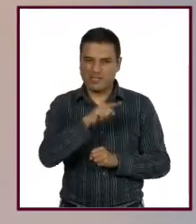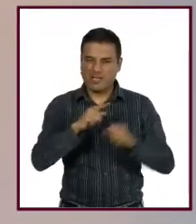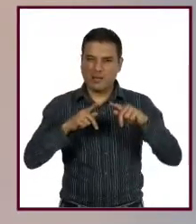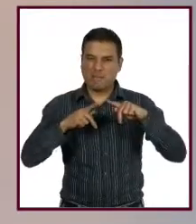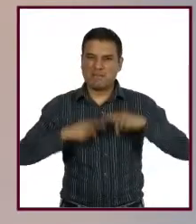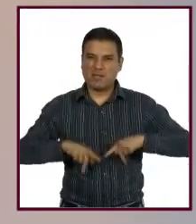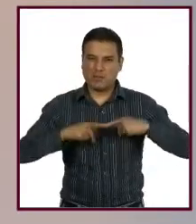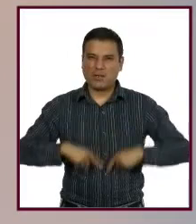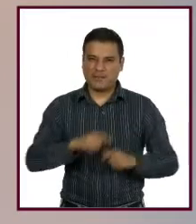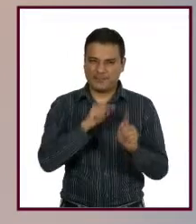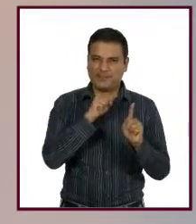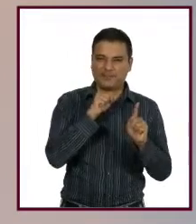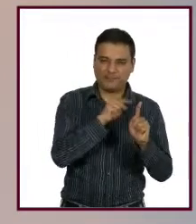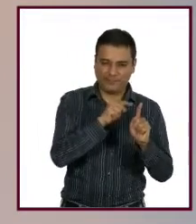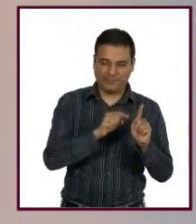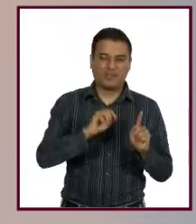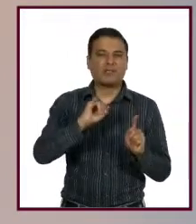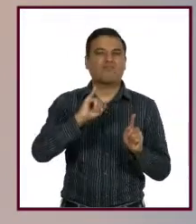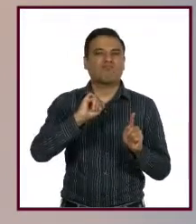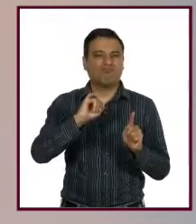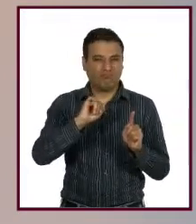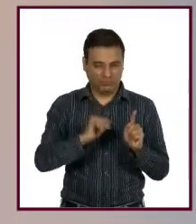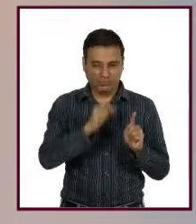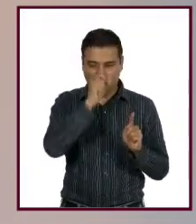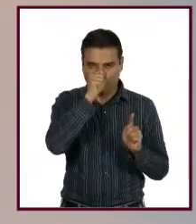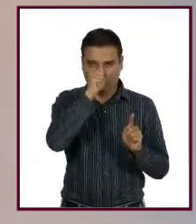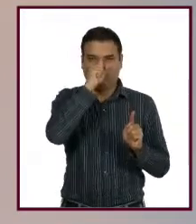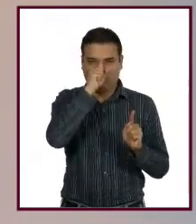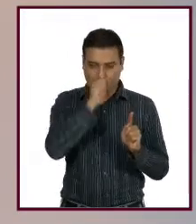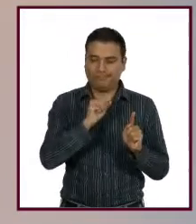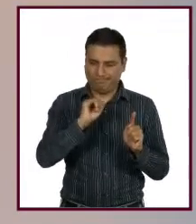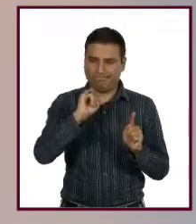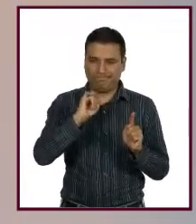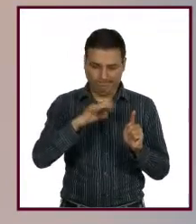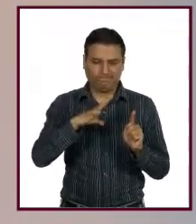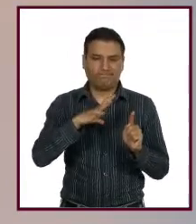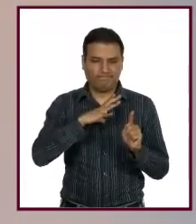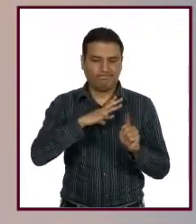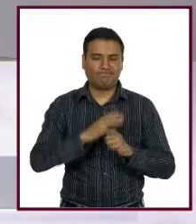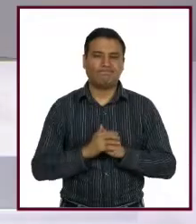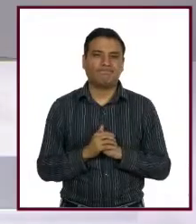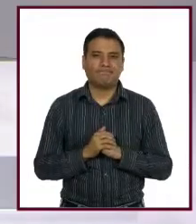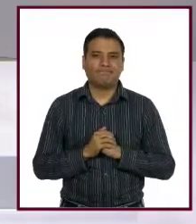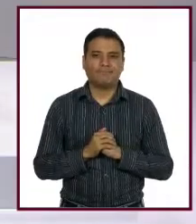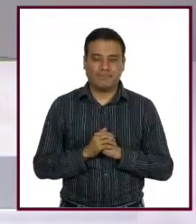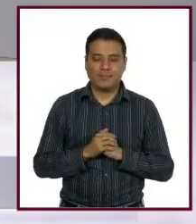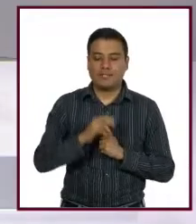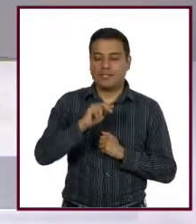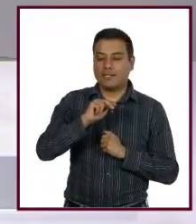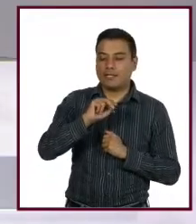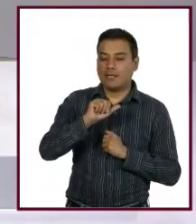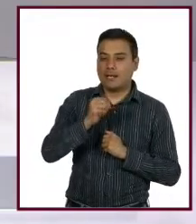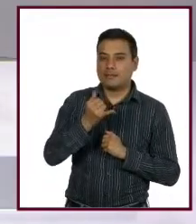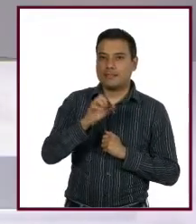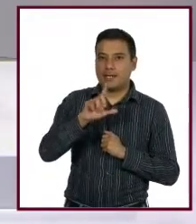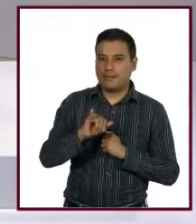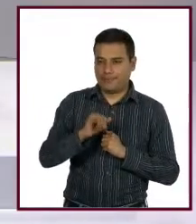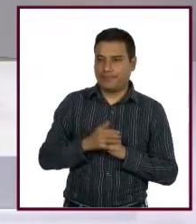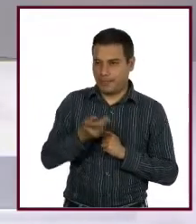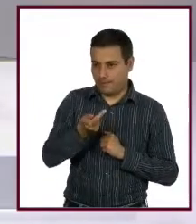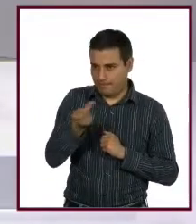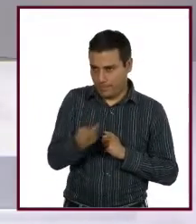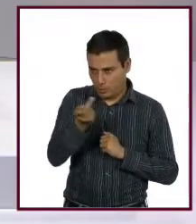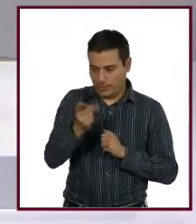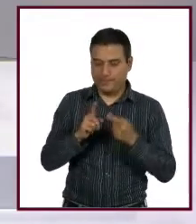persona que es cercana a nosotros está llegando a consumir este tipo de sustancias. Nayeli Terán, el tolueno o butano